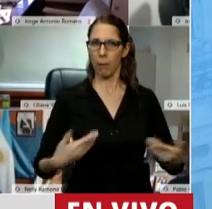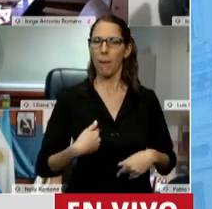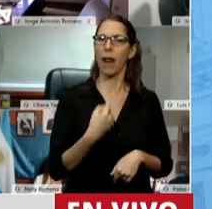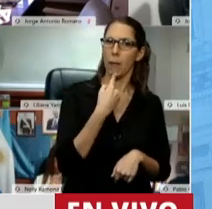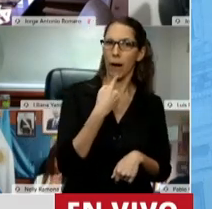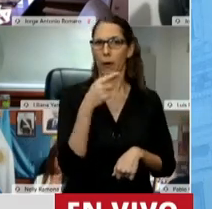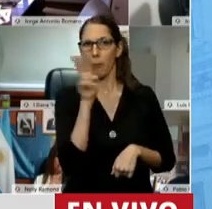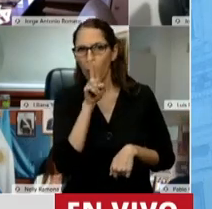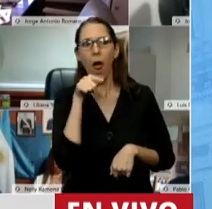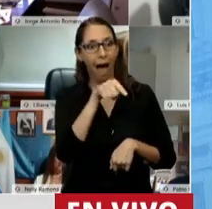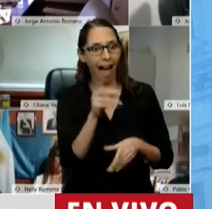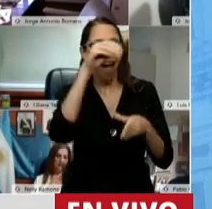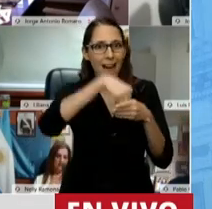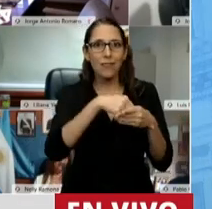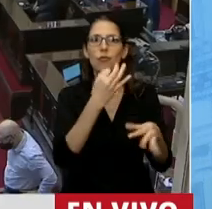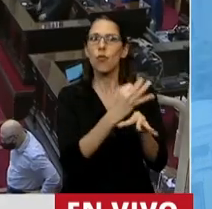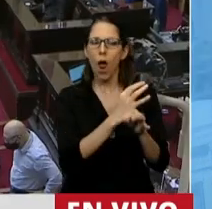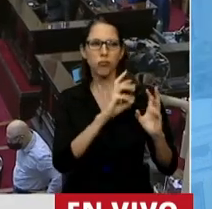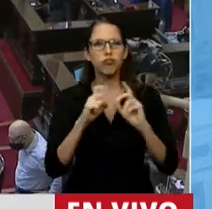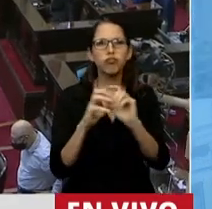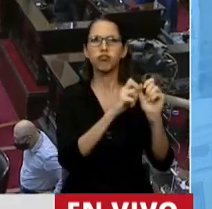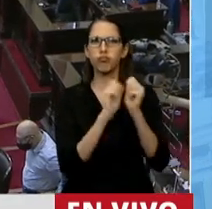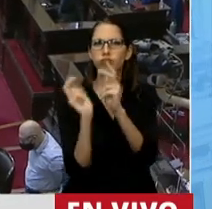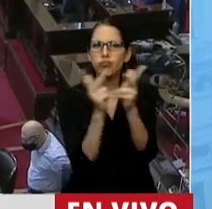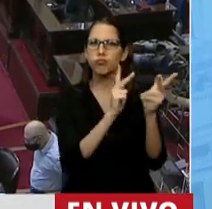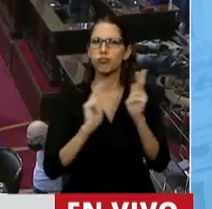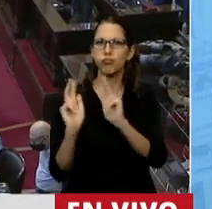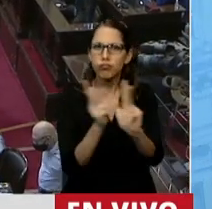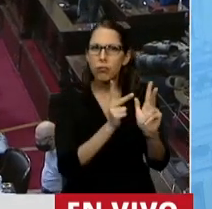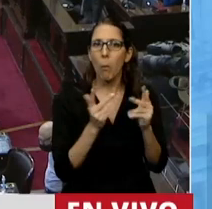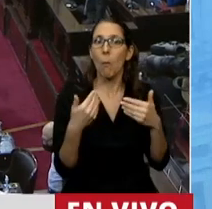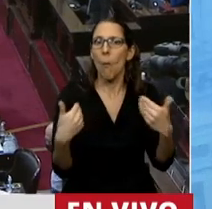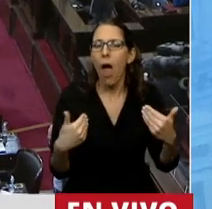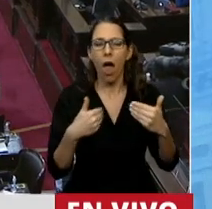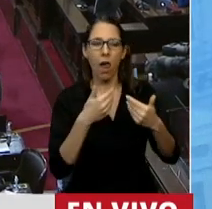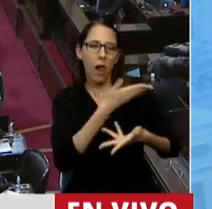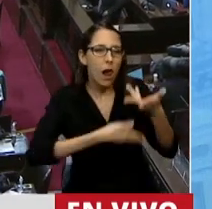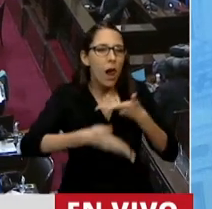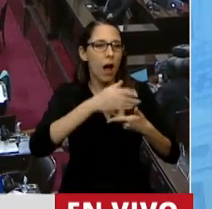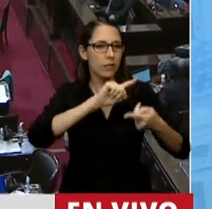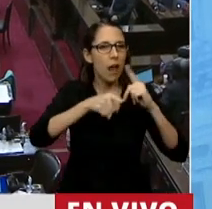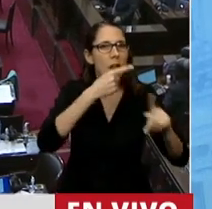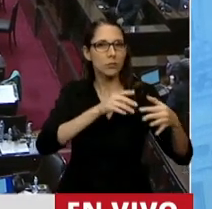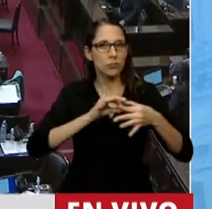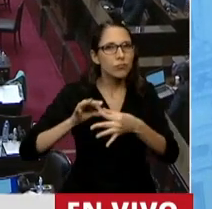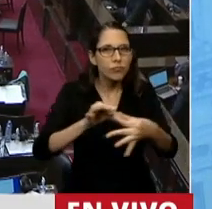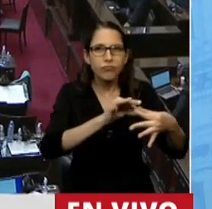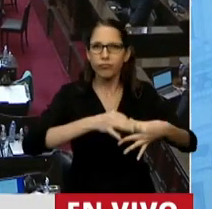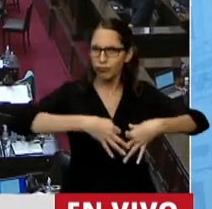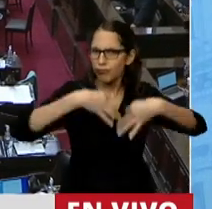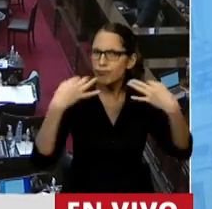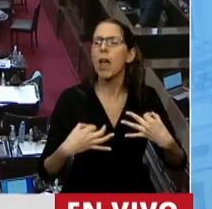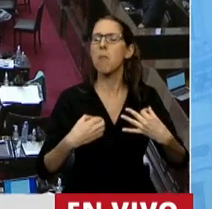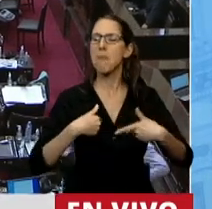puedan hablar ahí, puedan construir espacios y lazos saludables, condiciones para